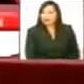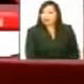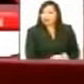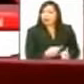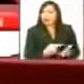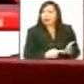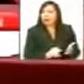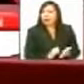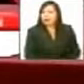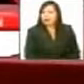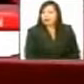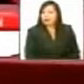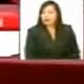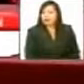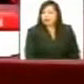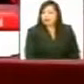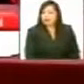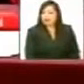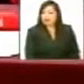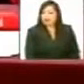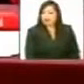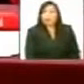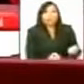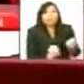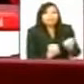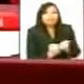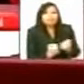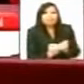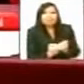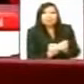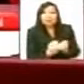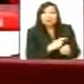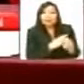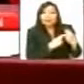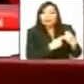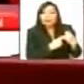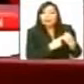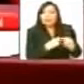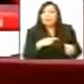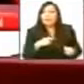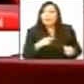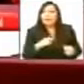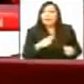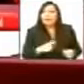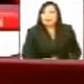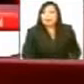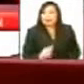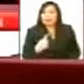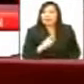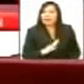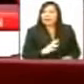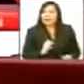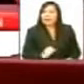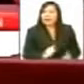que sigamos la cooperación, que tengamos la responsabilidad penal para